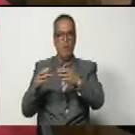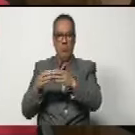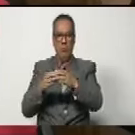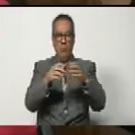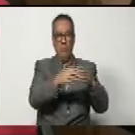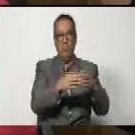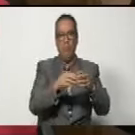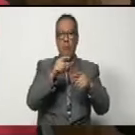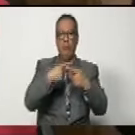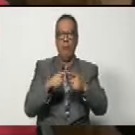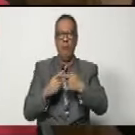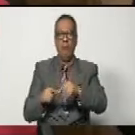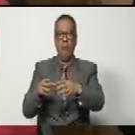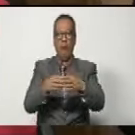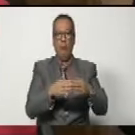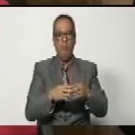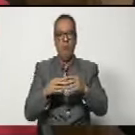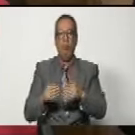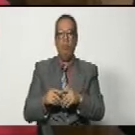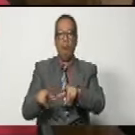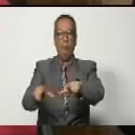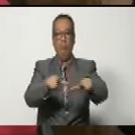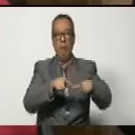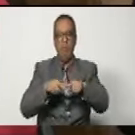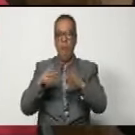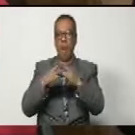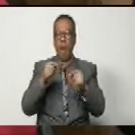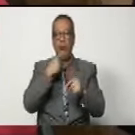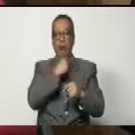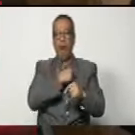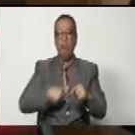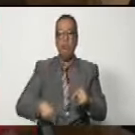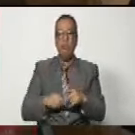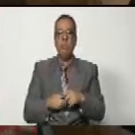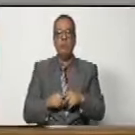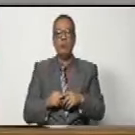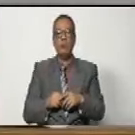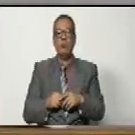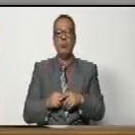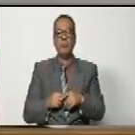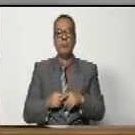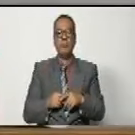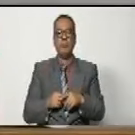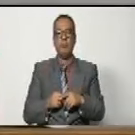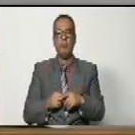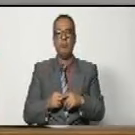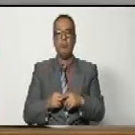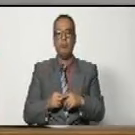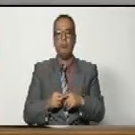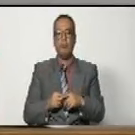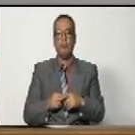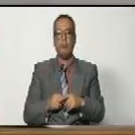de la sociedad o de un determinado territorio. Es todo, ciudadano presidente.